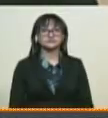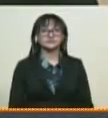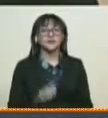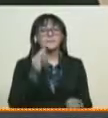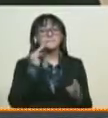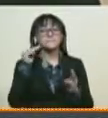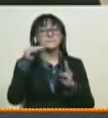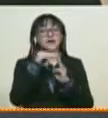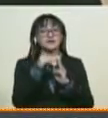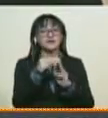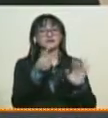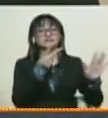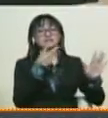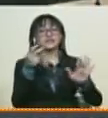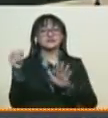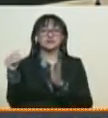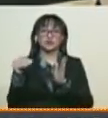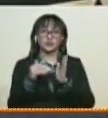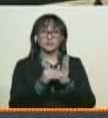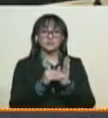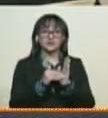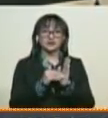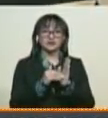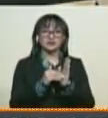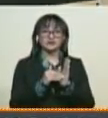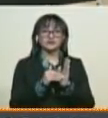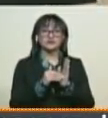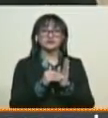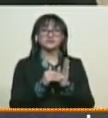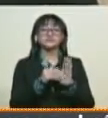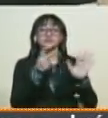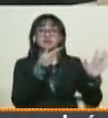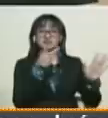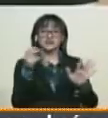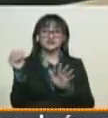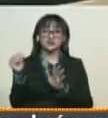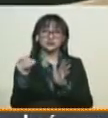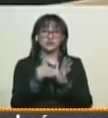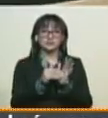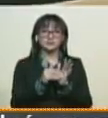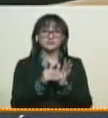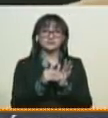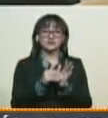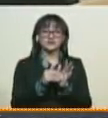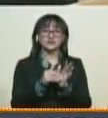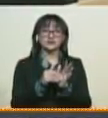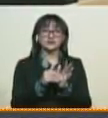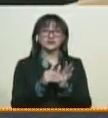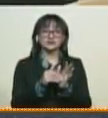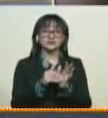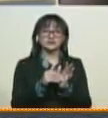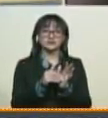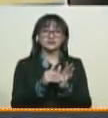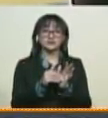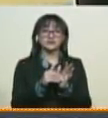llegar a 700.000. Estos 700.000 son,